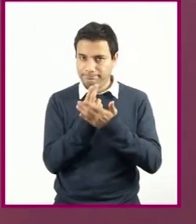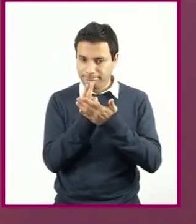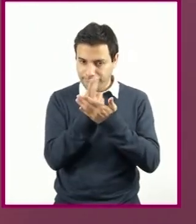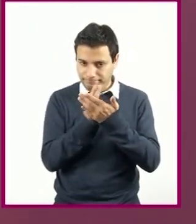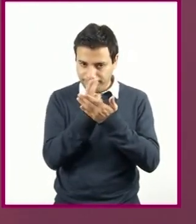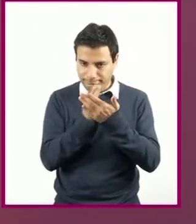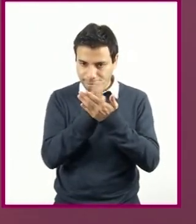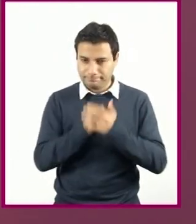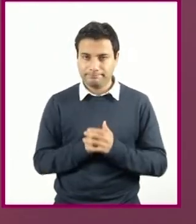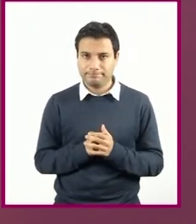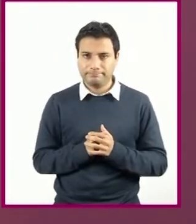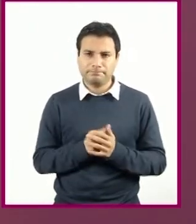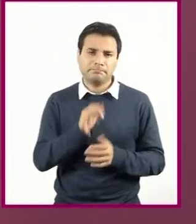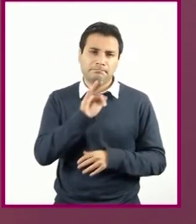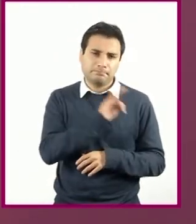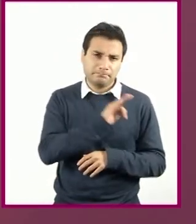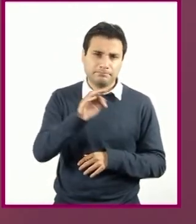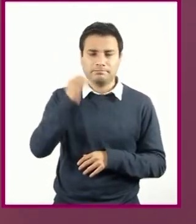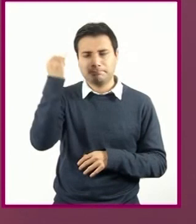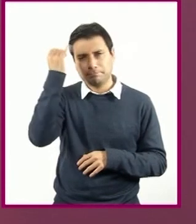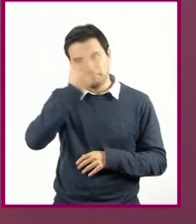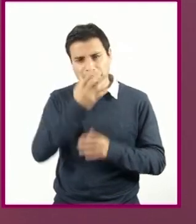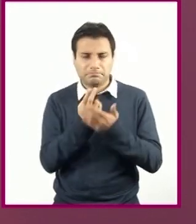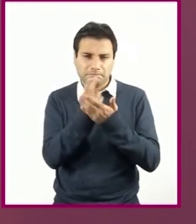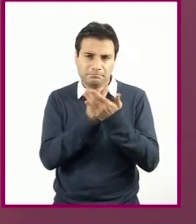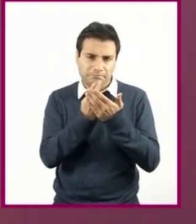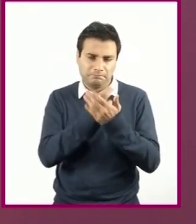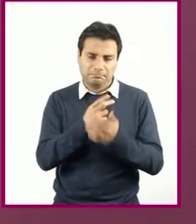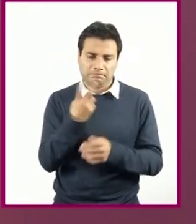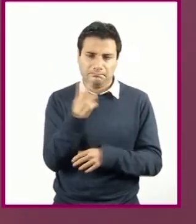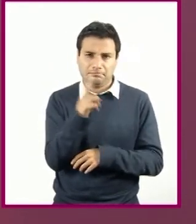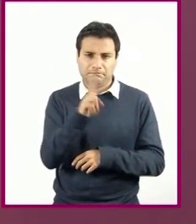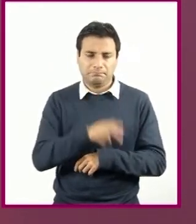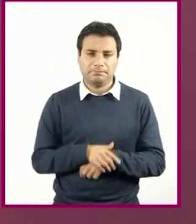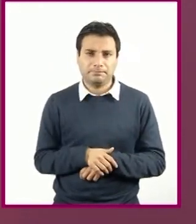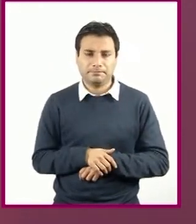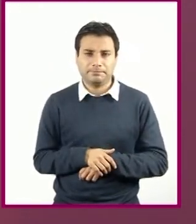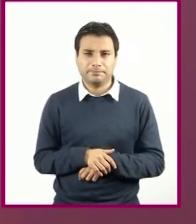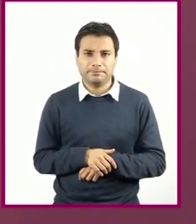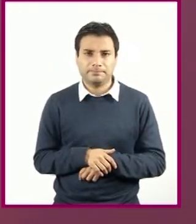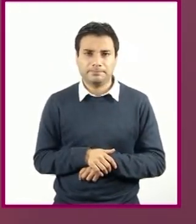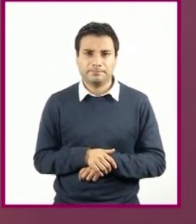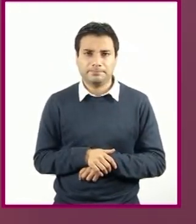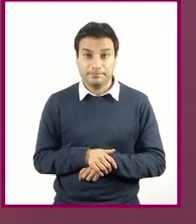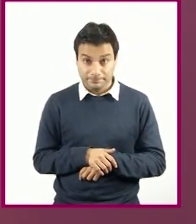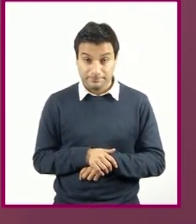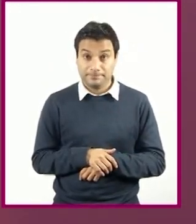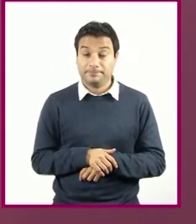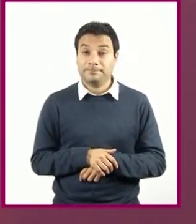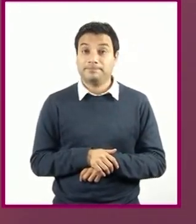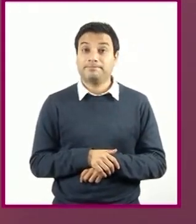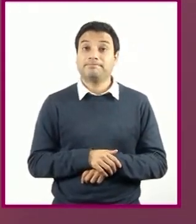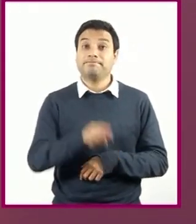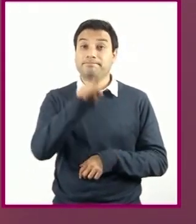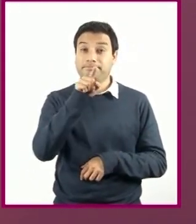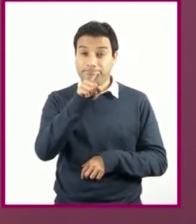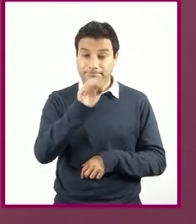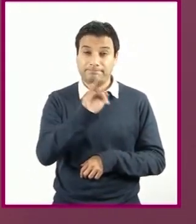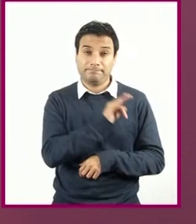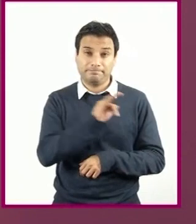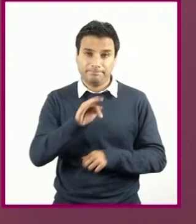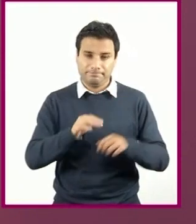Podrán incorporar imágenes o dibujos. Si les es posible, no olviden compartir su